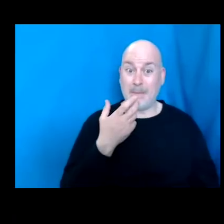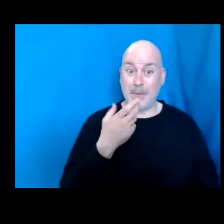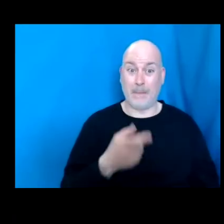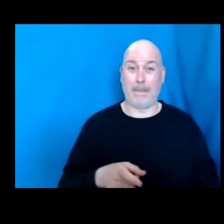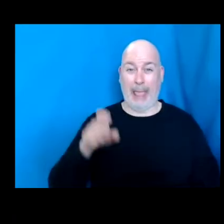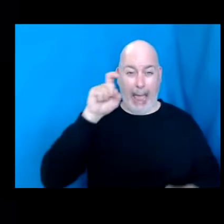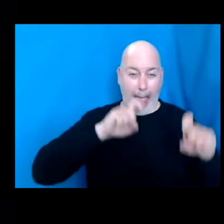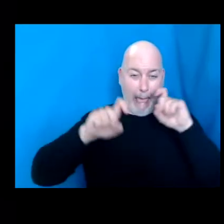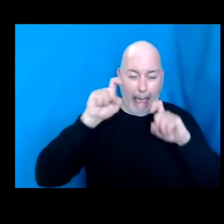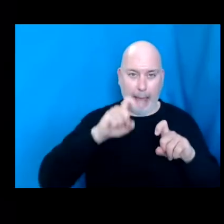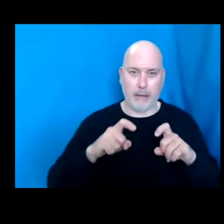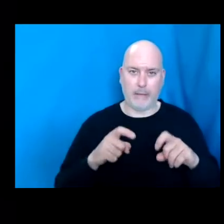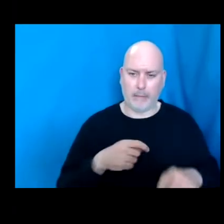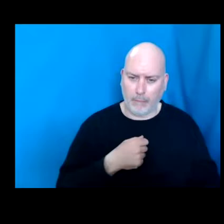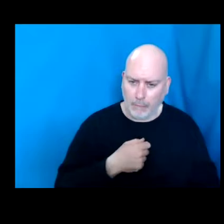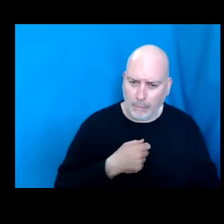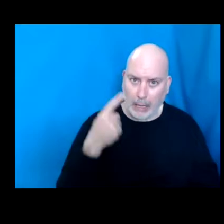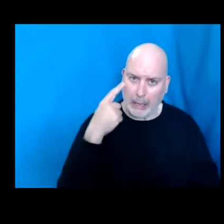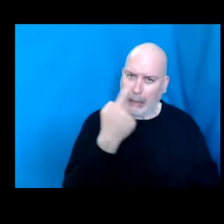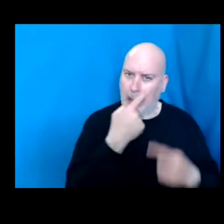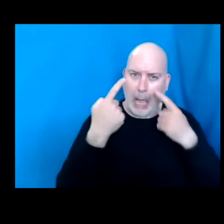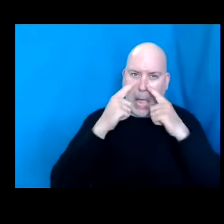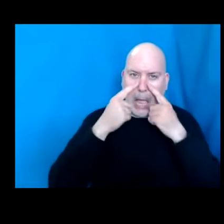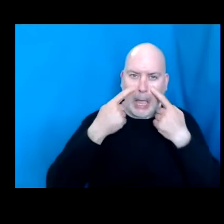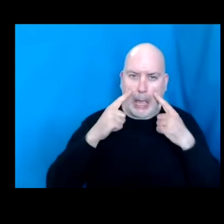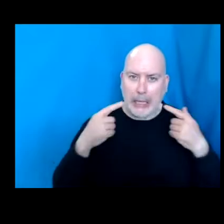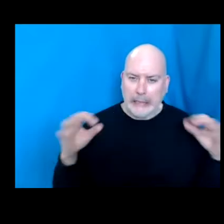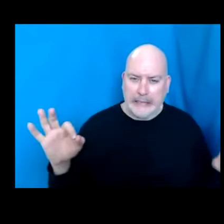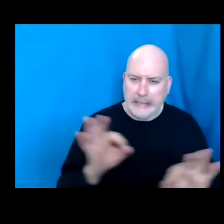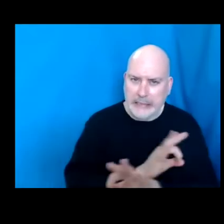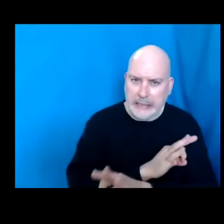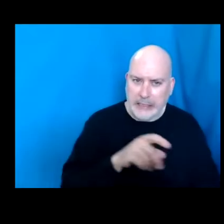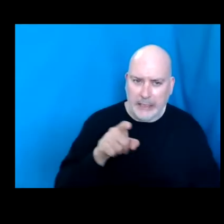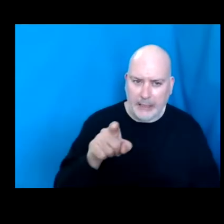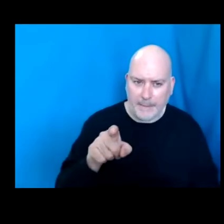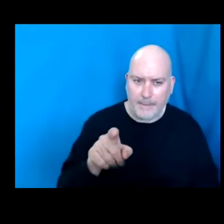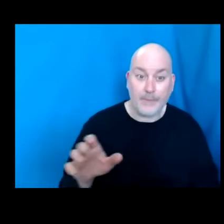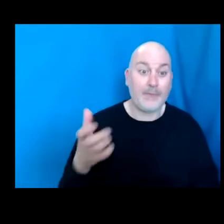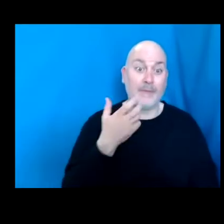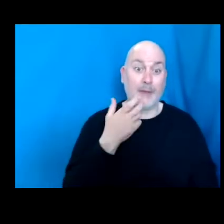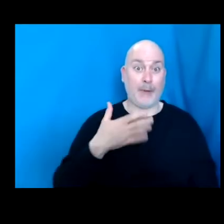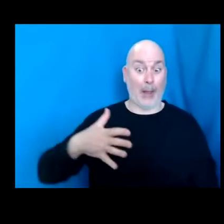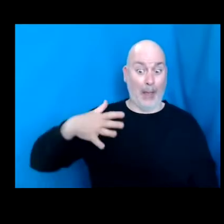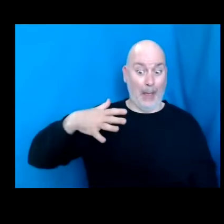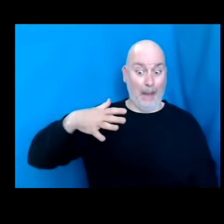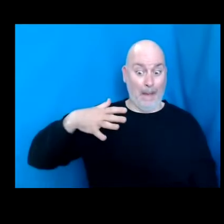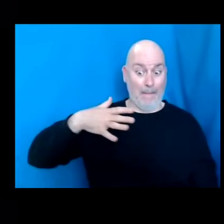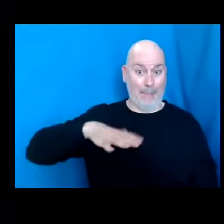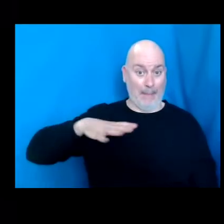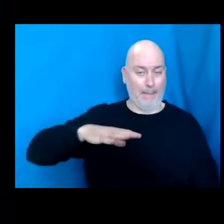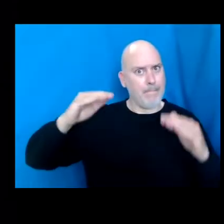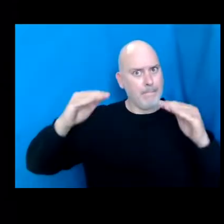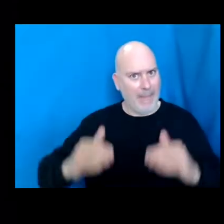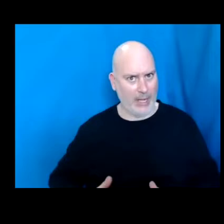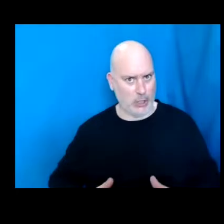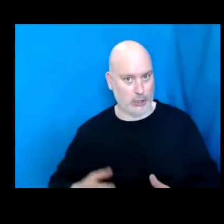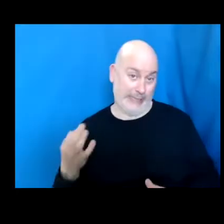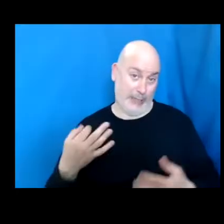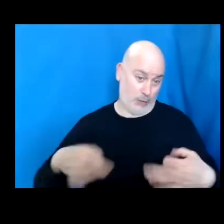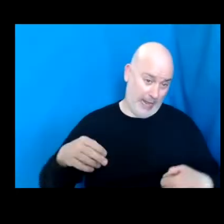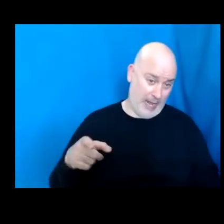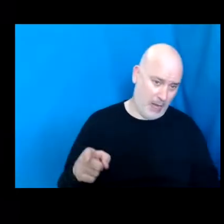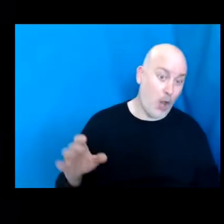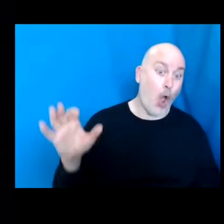y no le vemos ni los ojos mojados ni tiene lágrimas, si hace menos pipí de lo normal, o si es un niño que